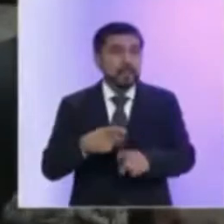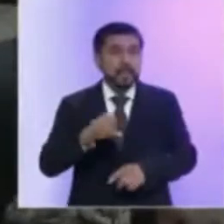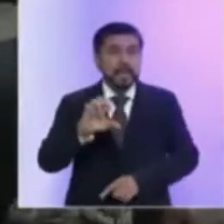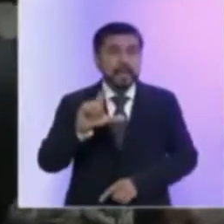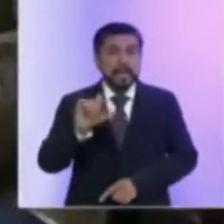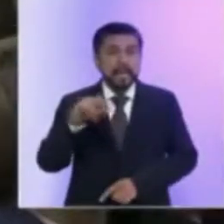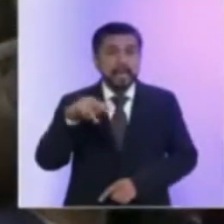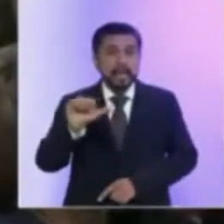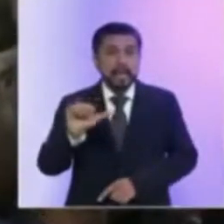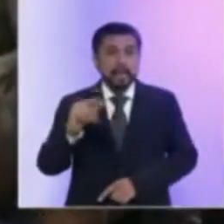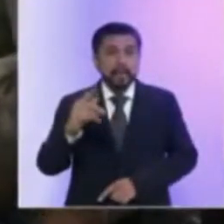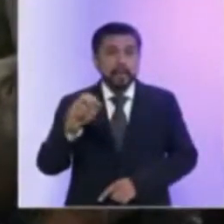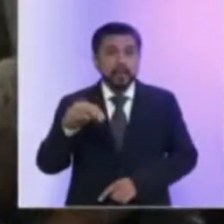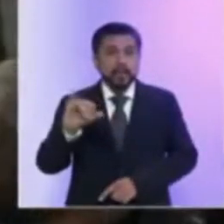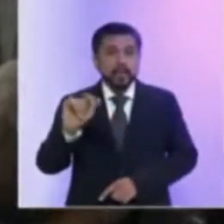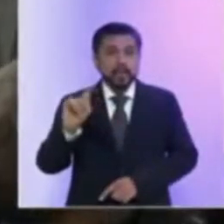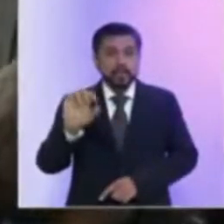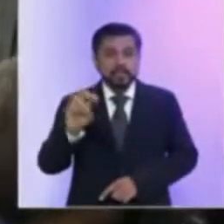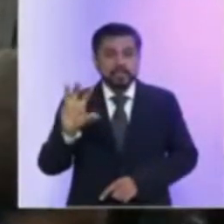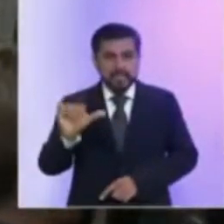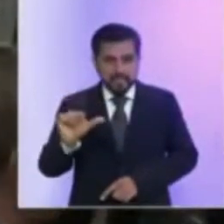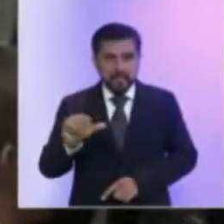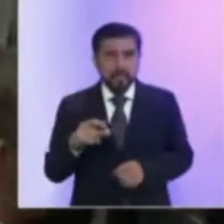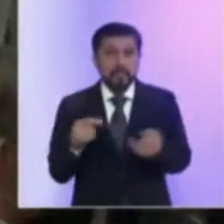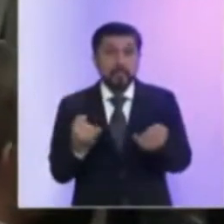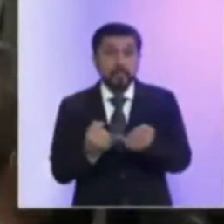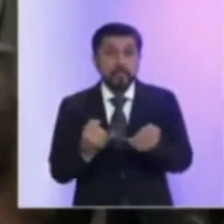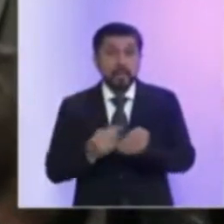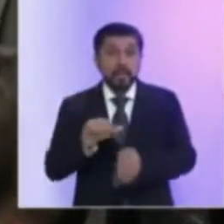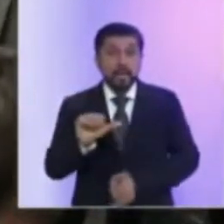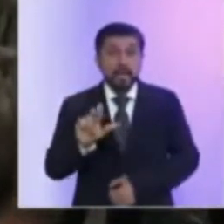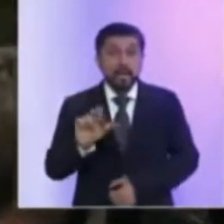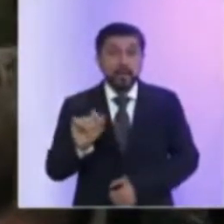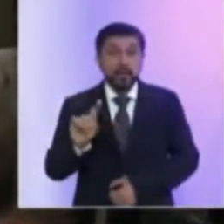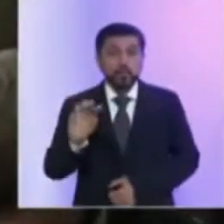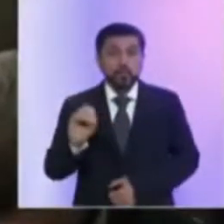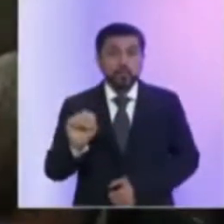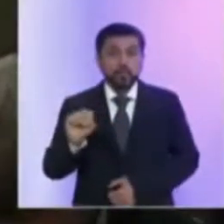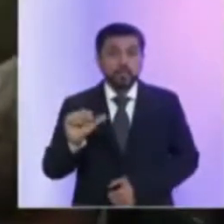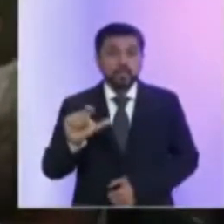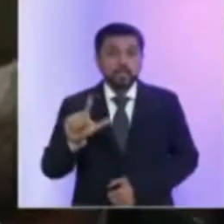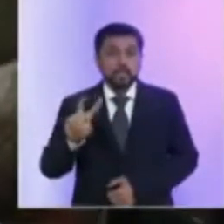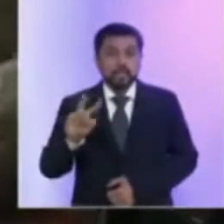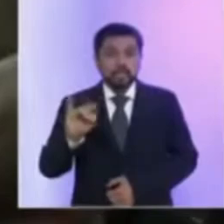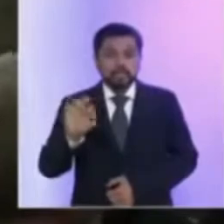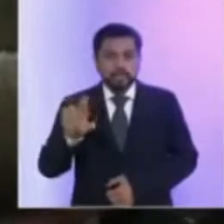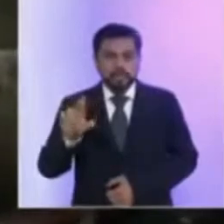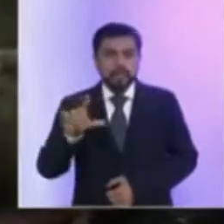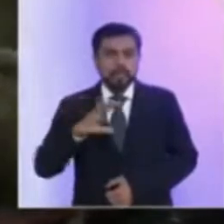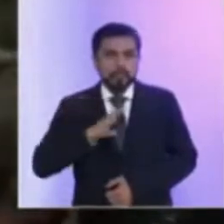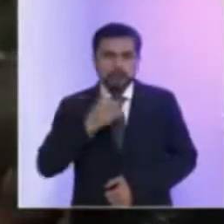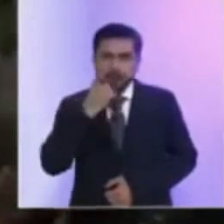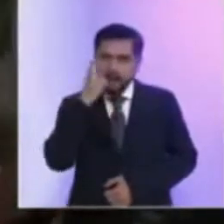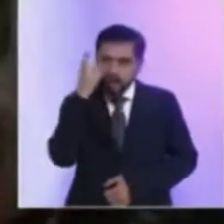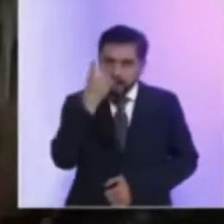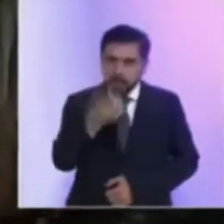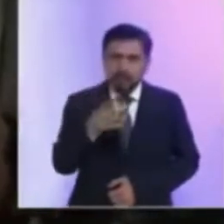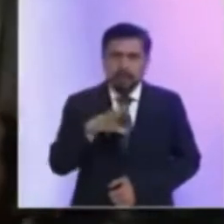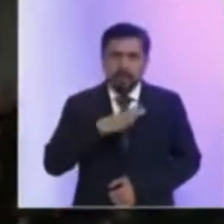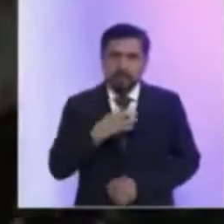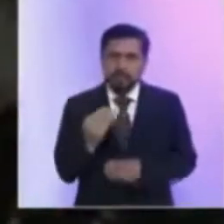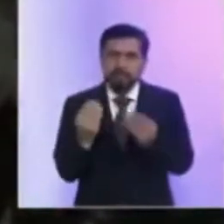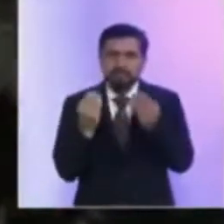está Elenita Poniatowska. A Arturo Saldívar. Ah, claro. Claro, por eso te digo que se han juntado todos los